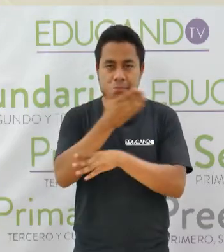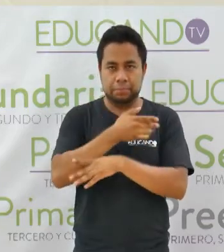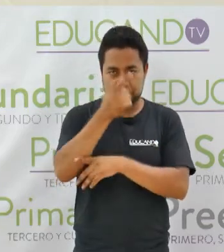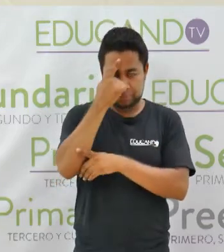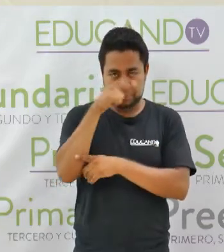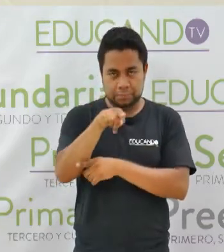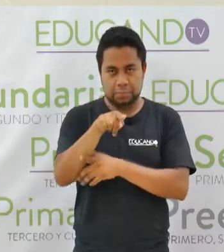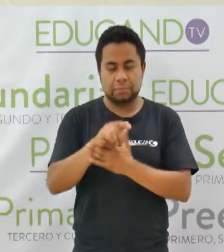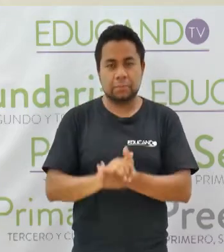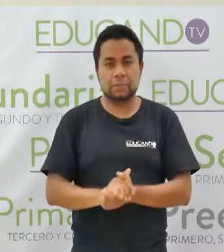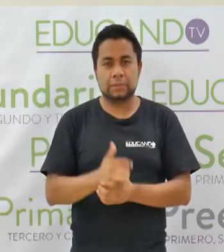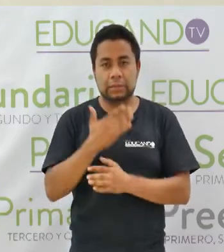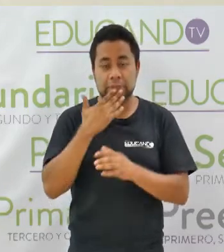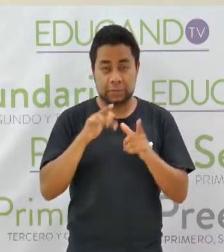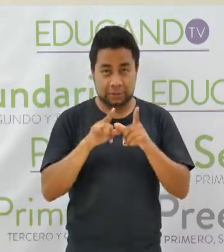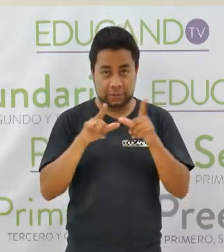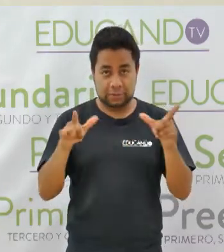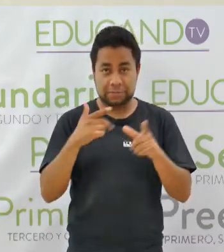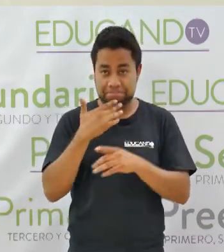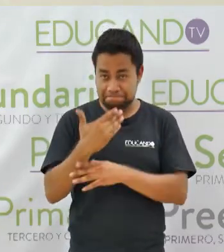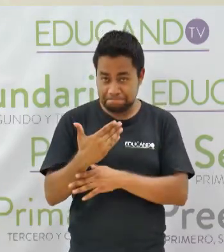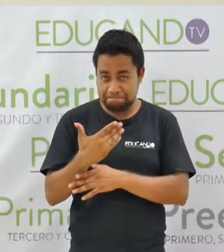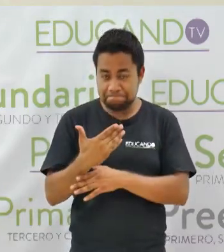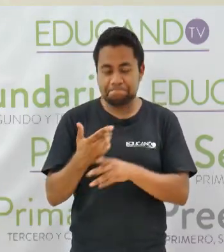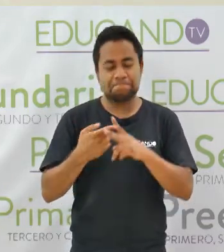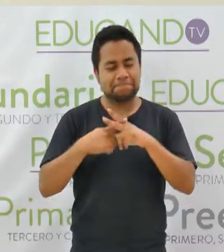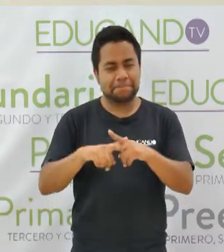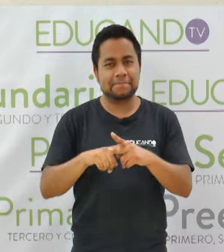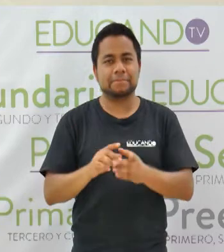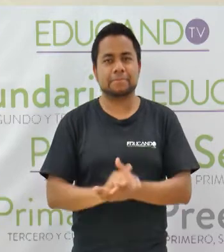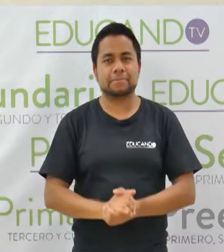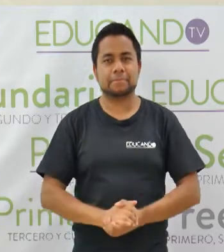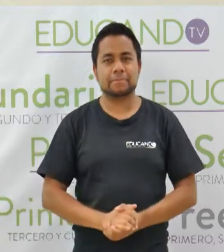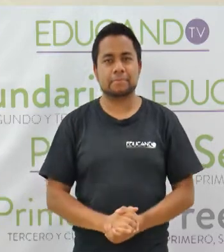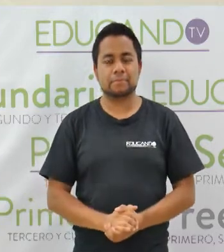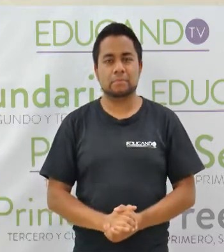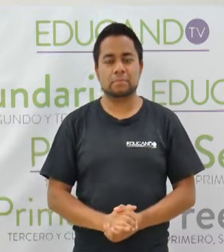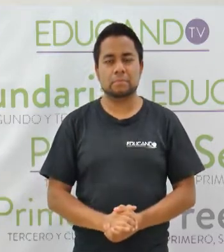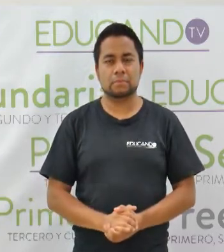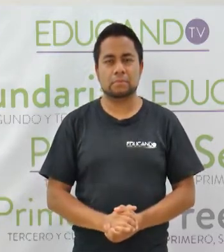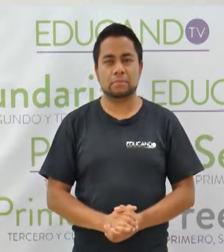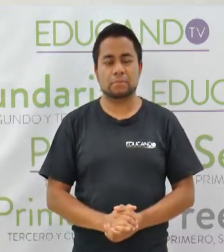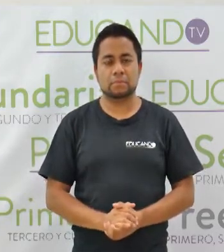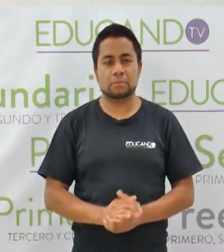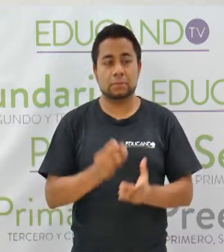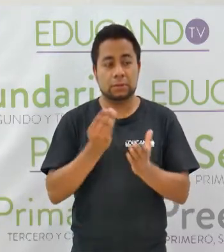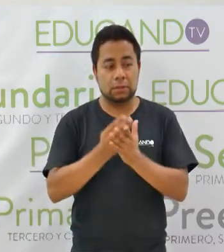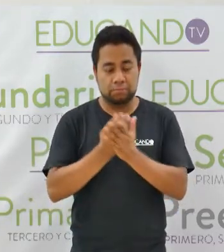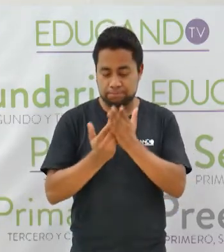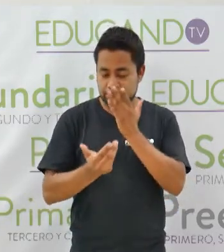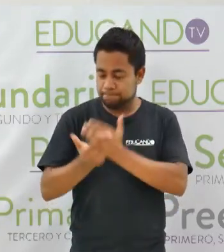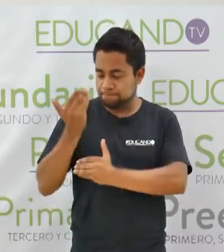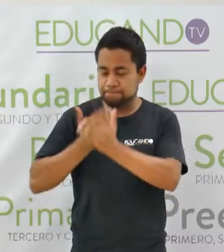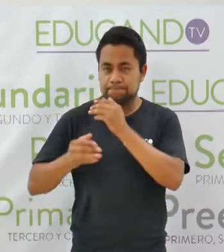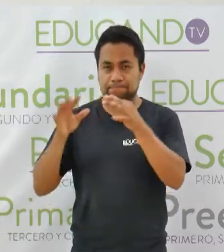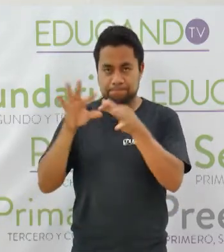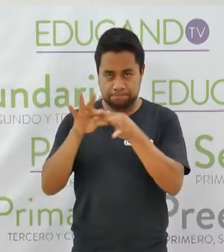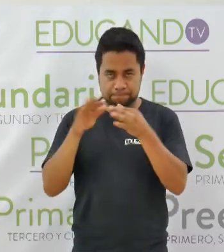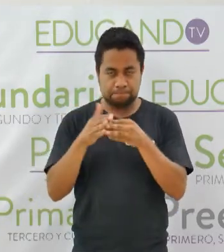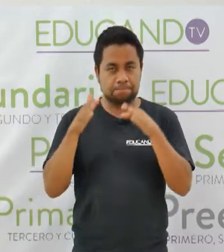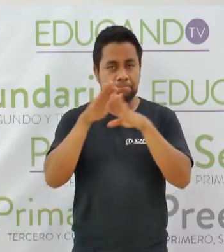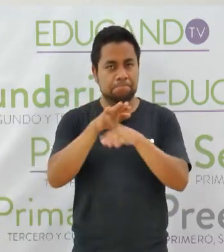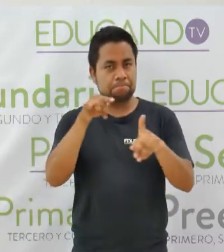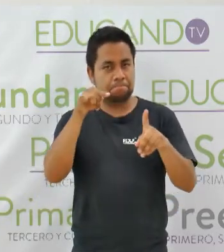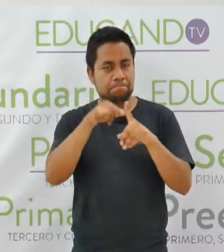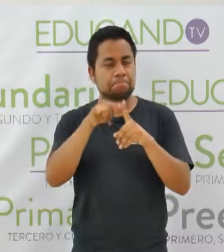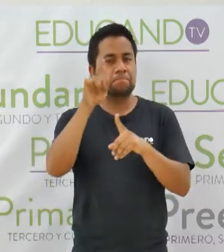hemos preparado para ustedes. ¿Están listos? Comenzamos. En las sesiones anteriores hemos hablado todo